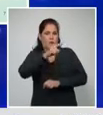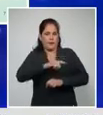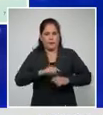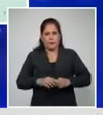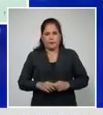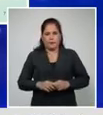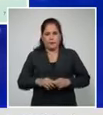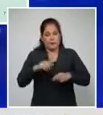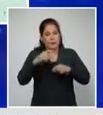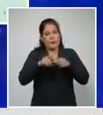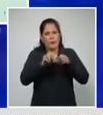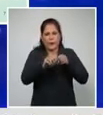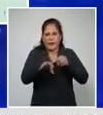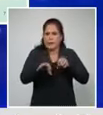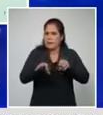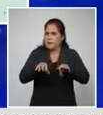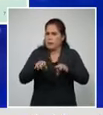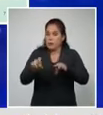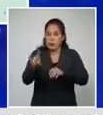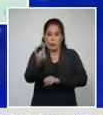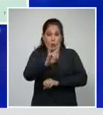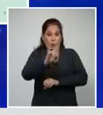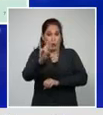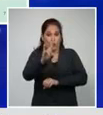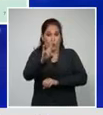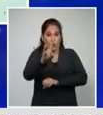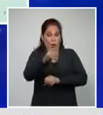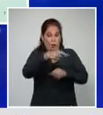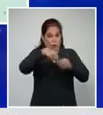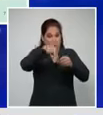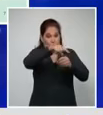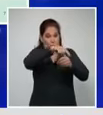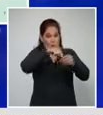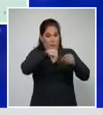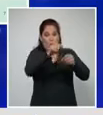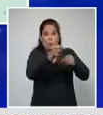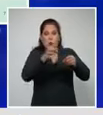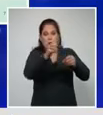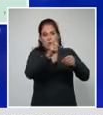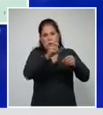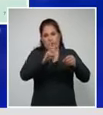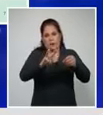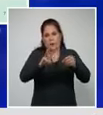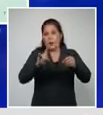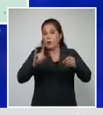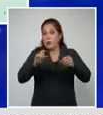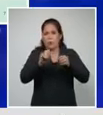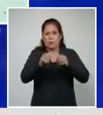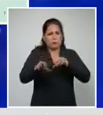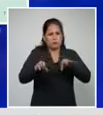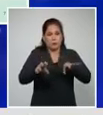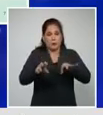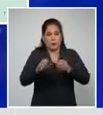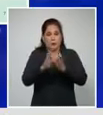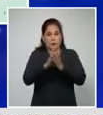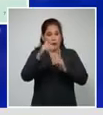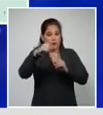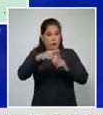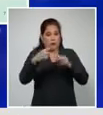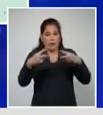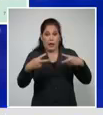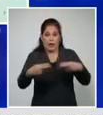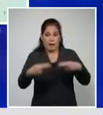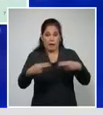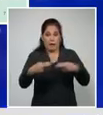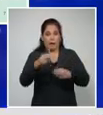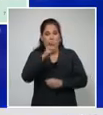Además dispersos en 9 de sus 13 municipios. Matanzas y Cárdenas con 38 cada uno, muy